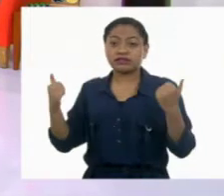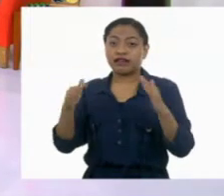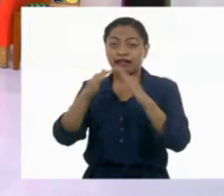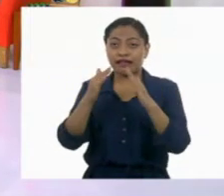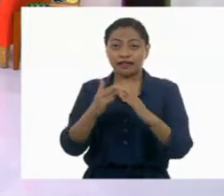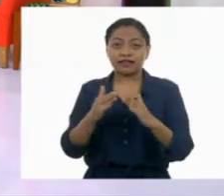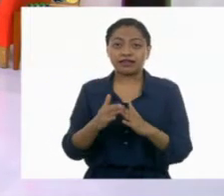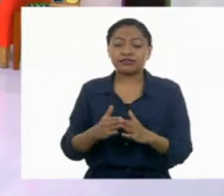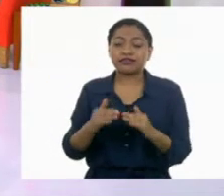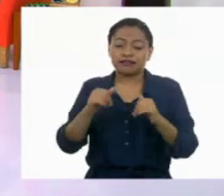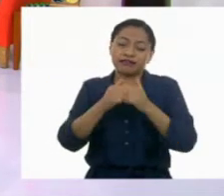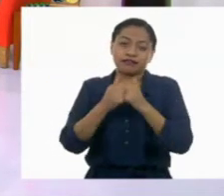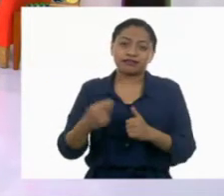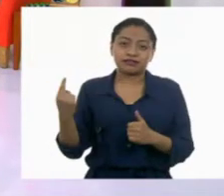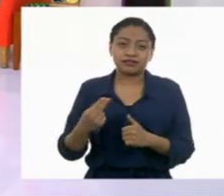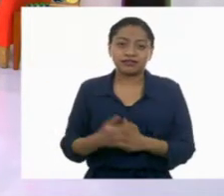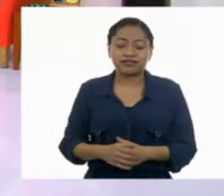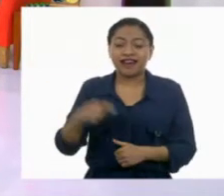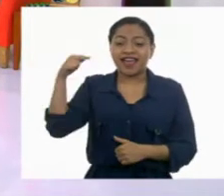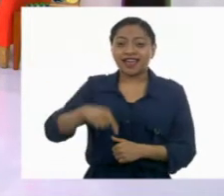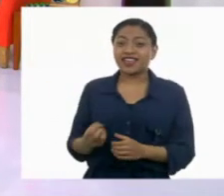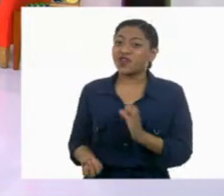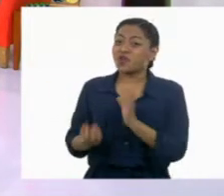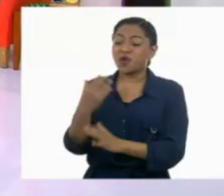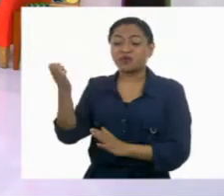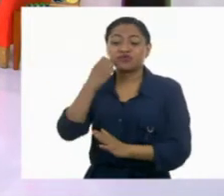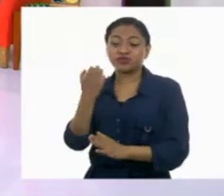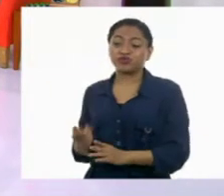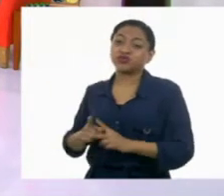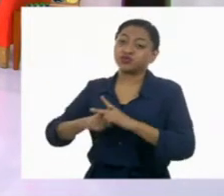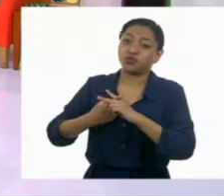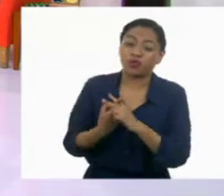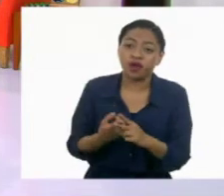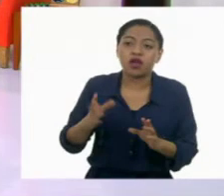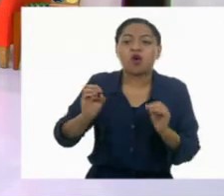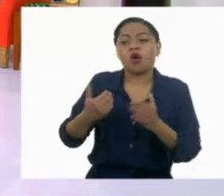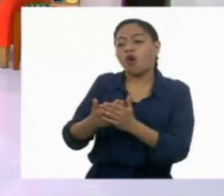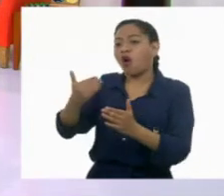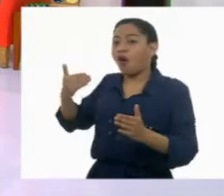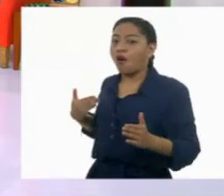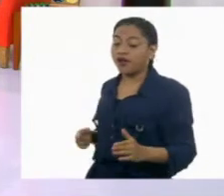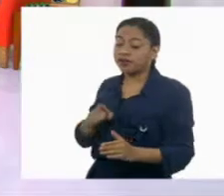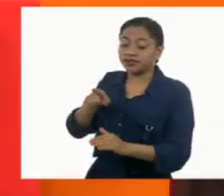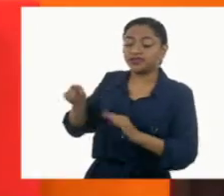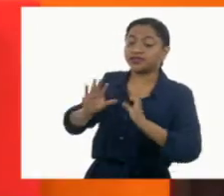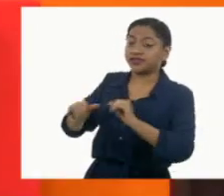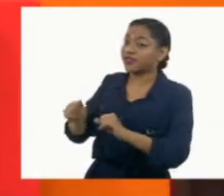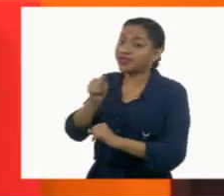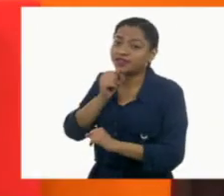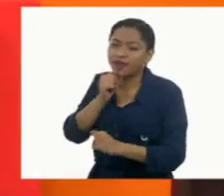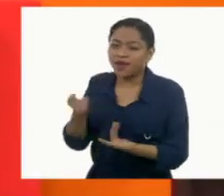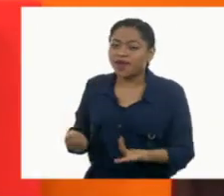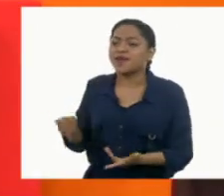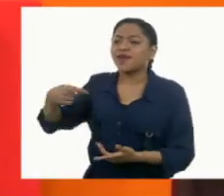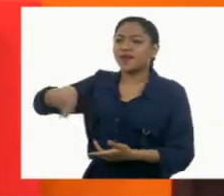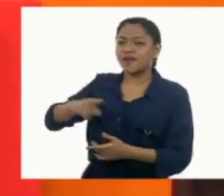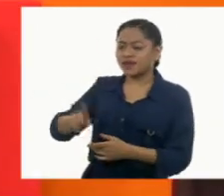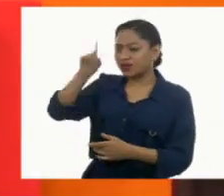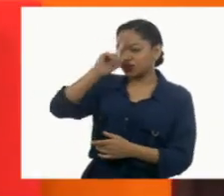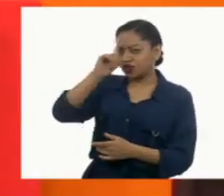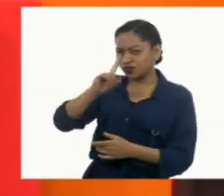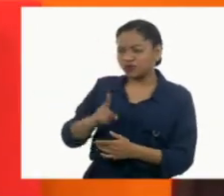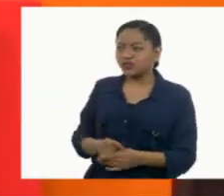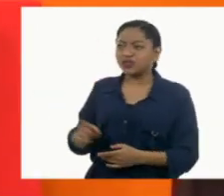nuevo ingreso, alumnas de nuevo ingreso o con quienes todavía no se iniciaba este proceso. ¿Qué podrías recomendar